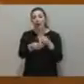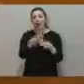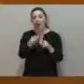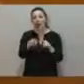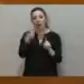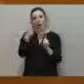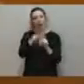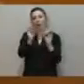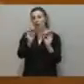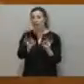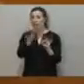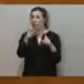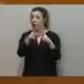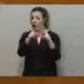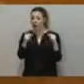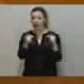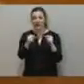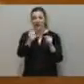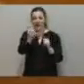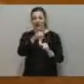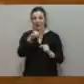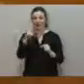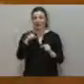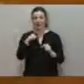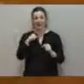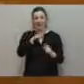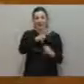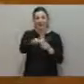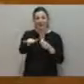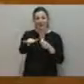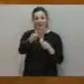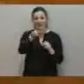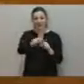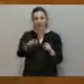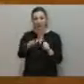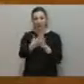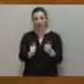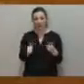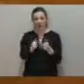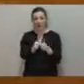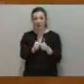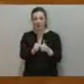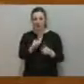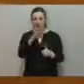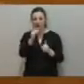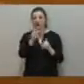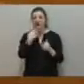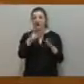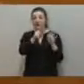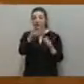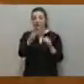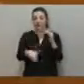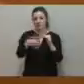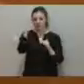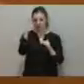Asturias es una de las comunidades autónomas con menor cobertura a personas en situación de dependencia mayores de 65